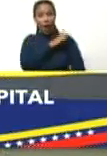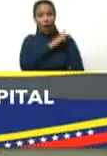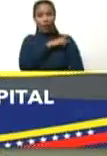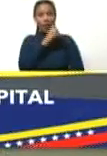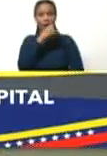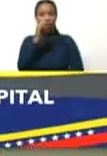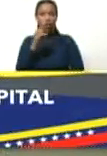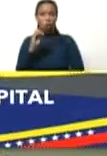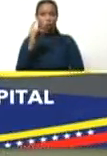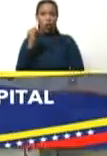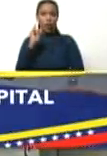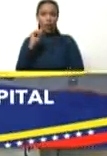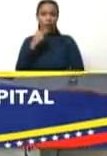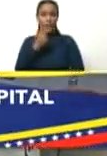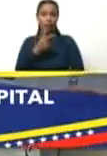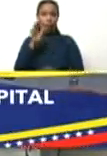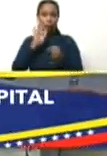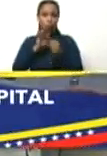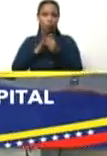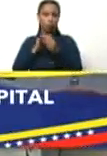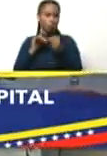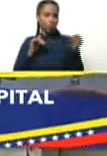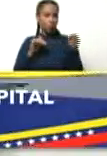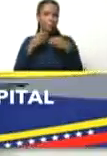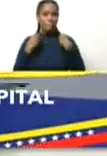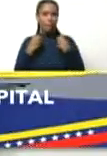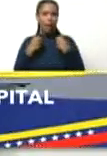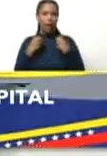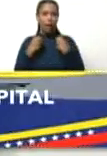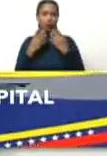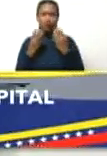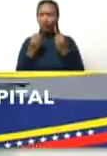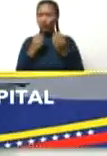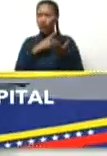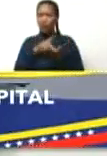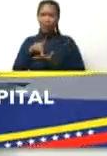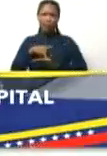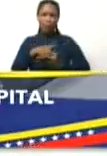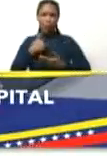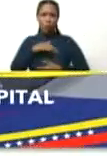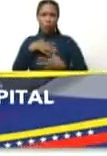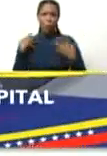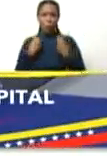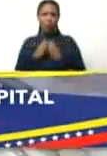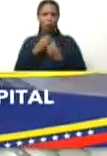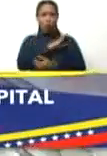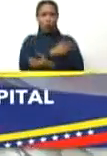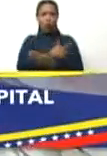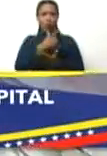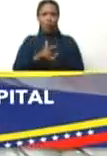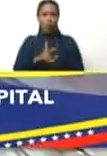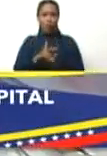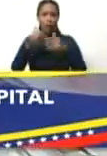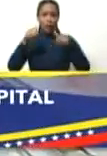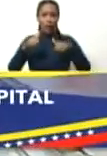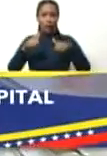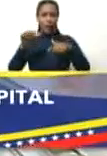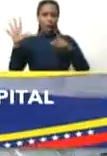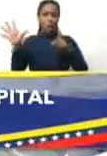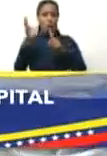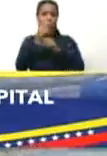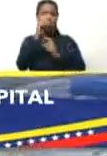SODI tomara el derecho de palabra, porque es mucha la participación de nuestros compañeros de la Fuerza Armada en estos logros